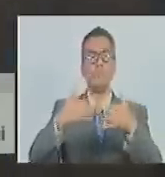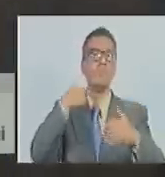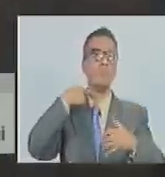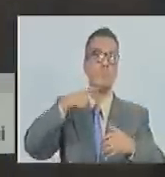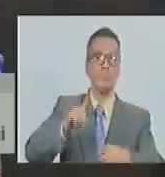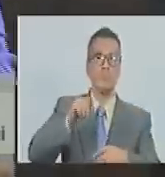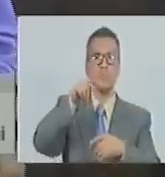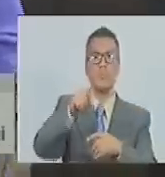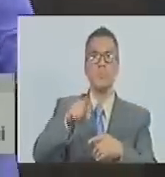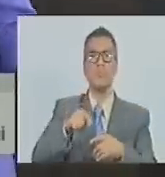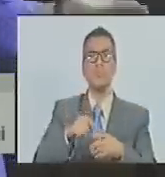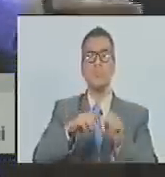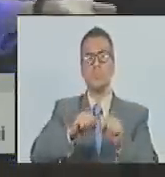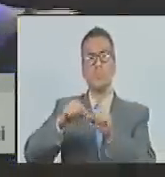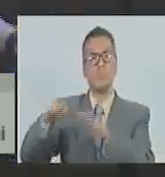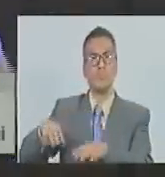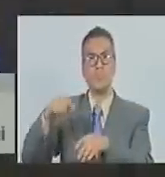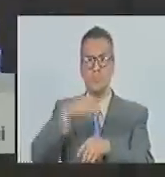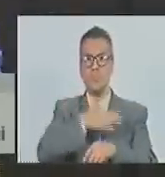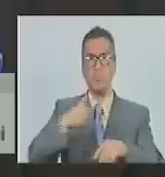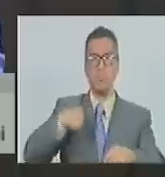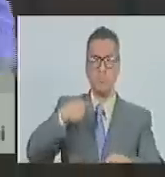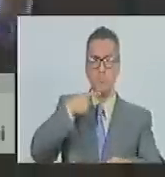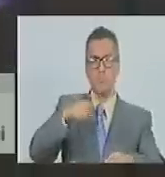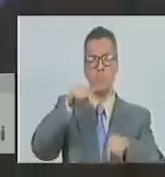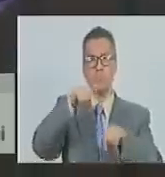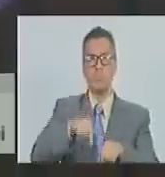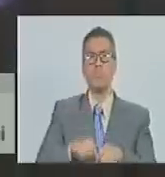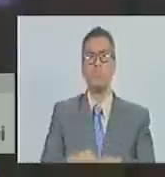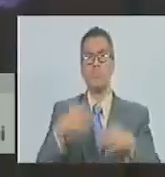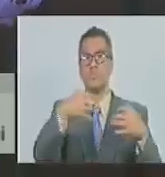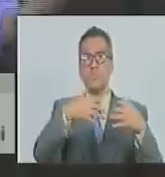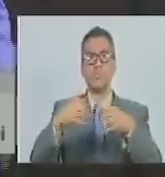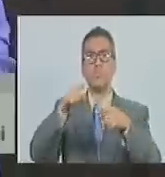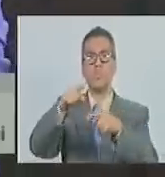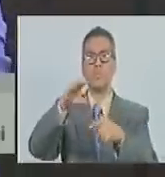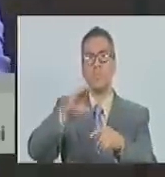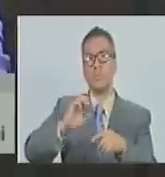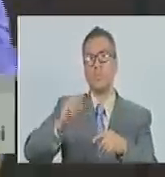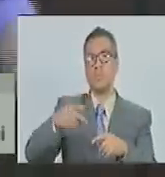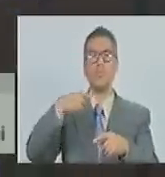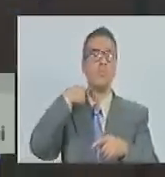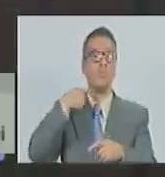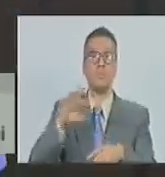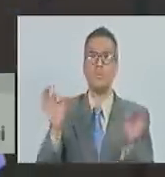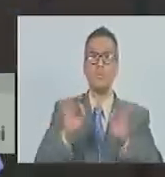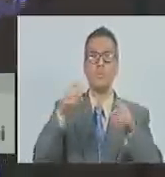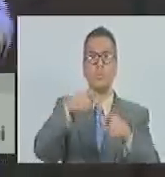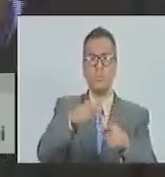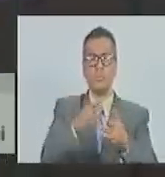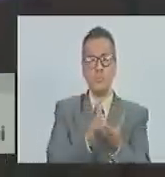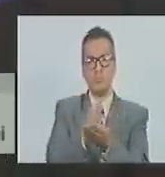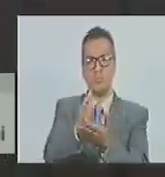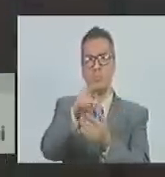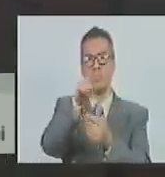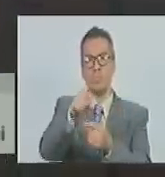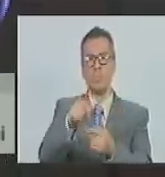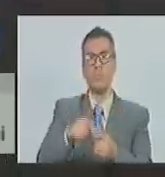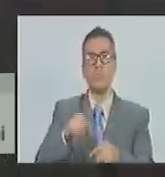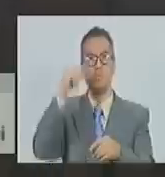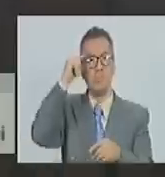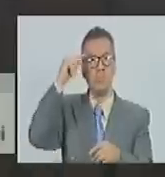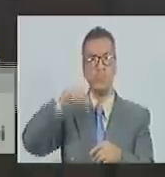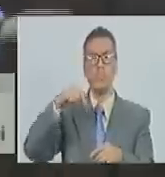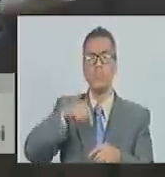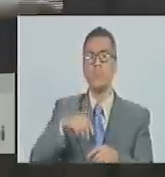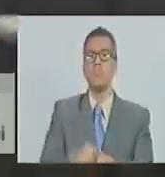es aquel que se abandona. Hoy queremos decir desde aquí: tu lucha, Che Guevara, no se ha perdido. Tu lucha sigue vigente hoy más